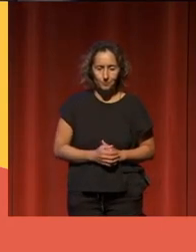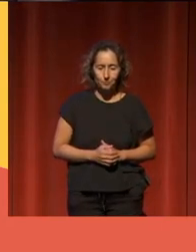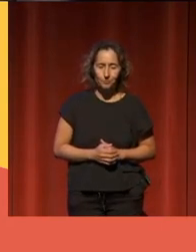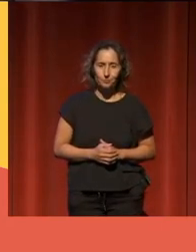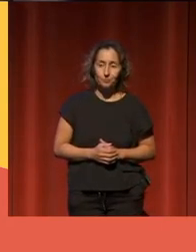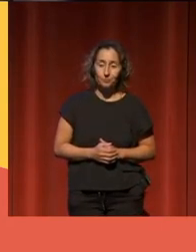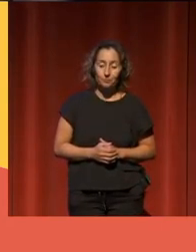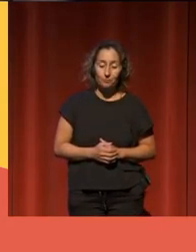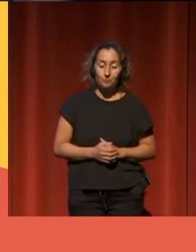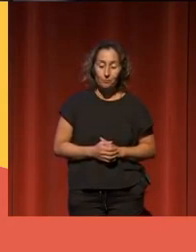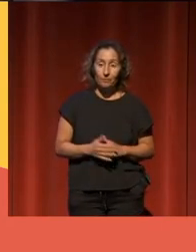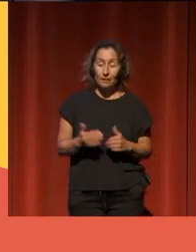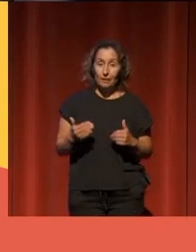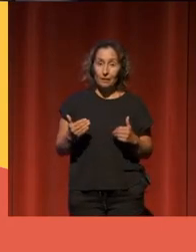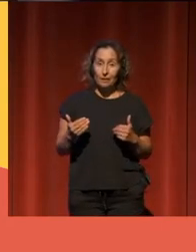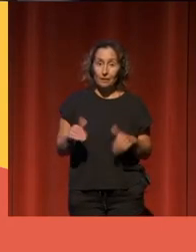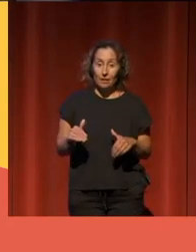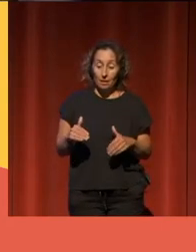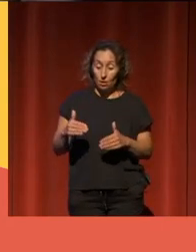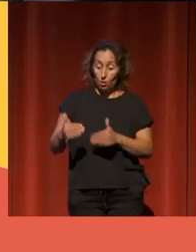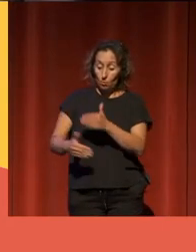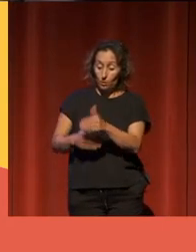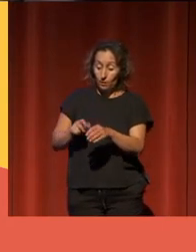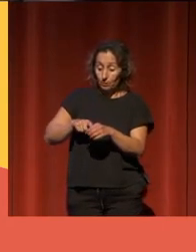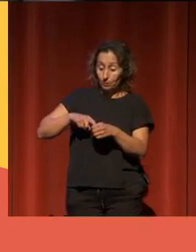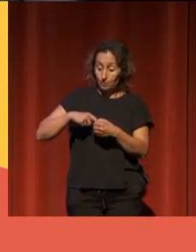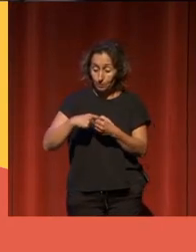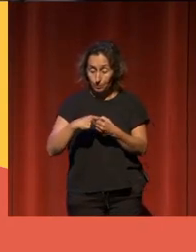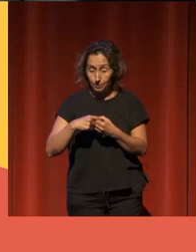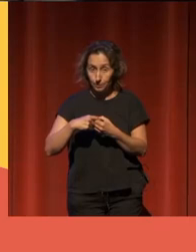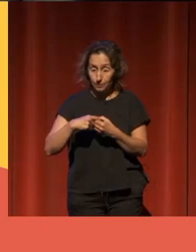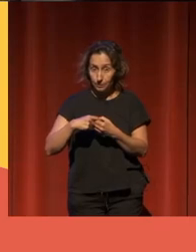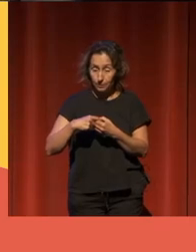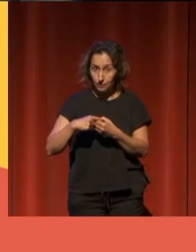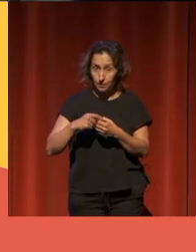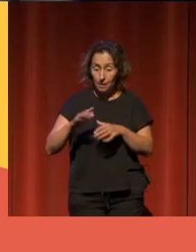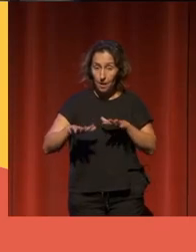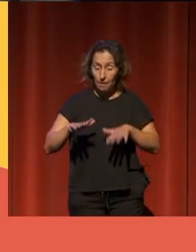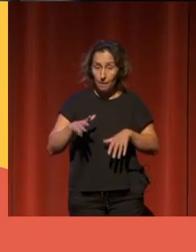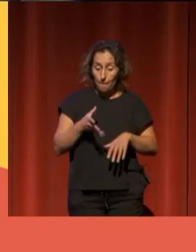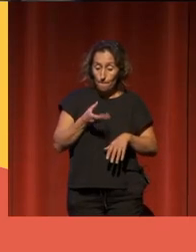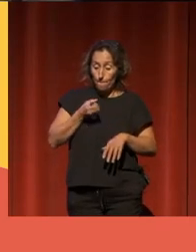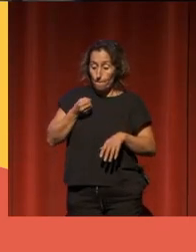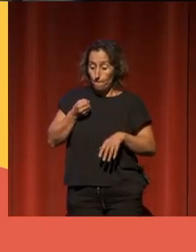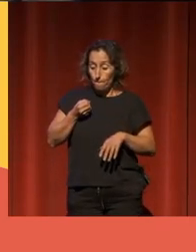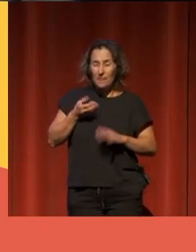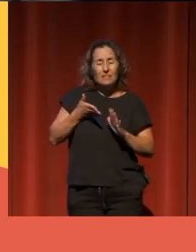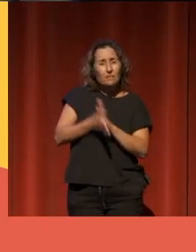proceso participativo el silencio a veces no quiere decir